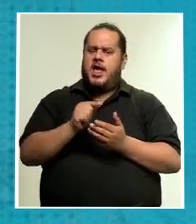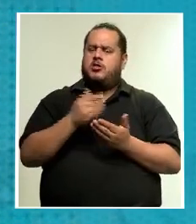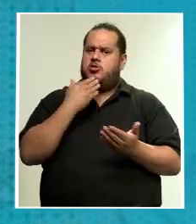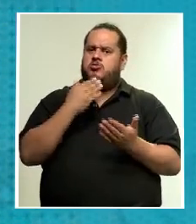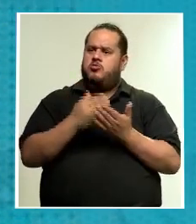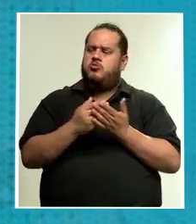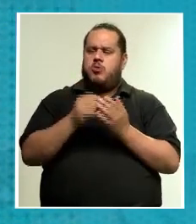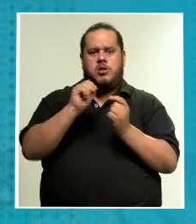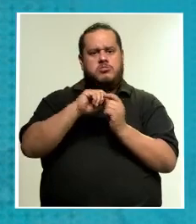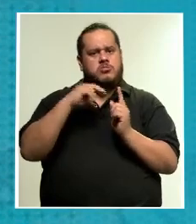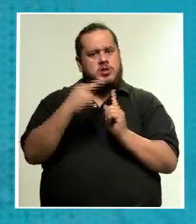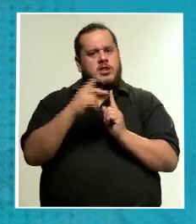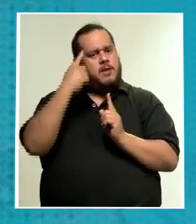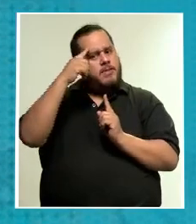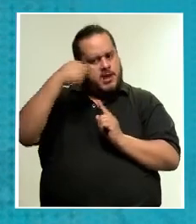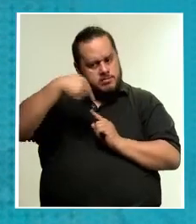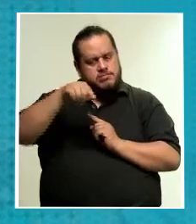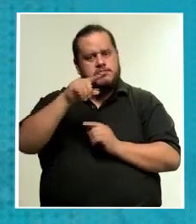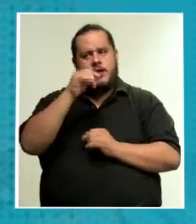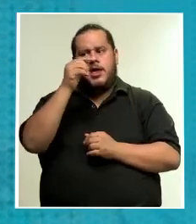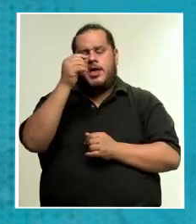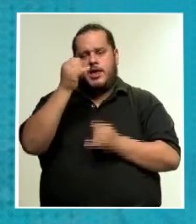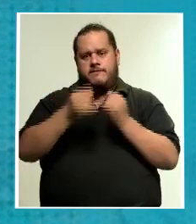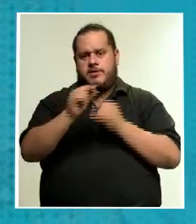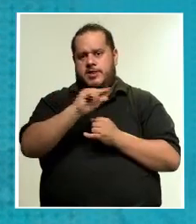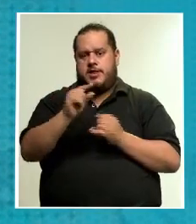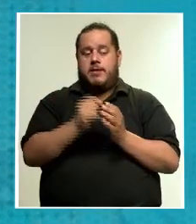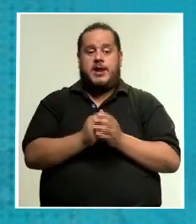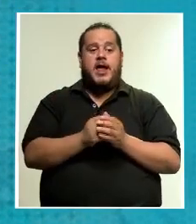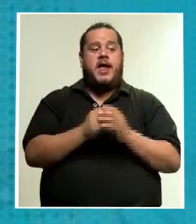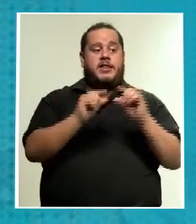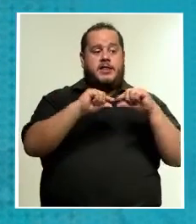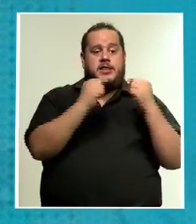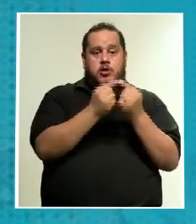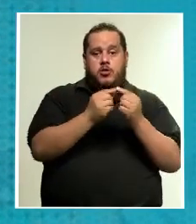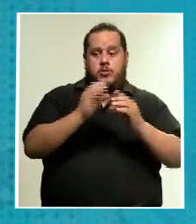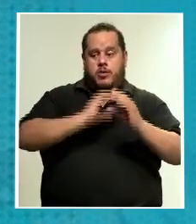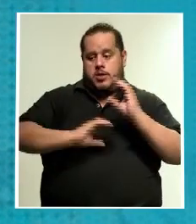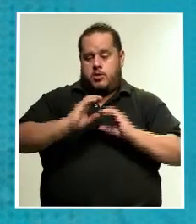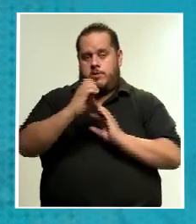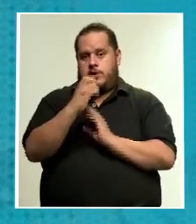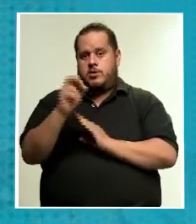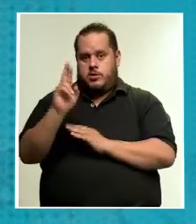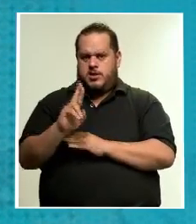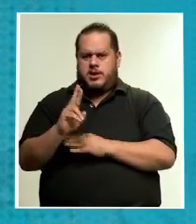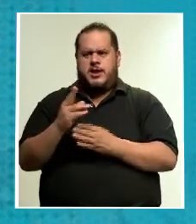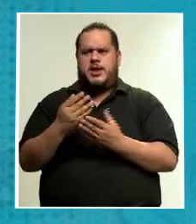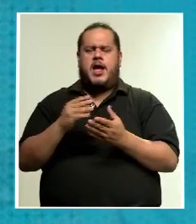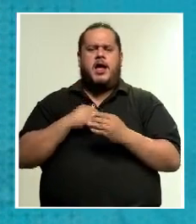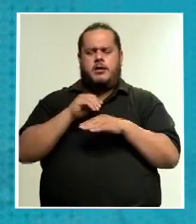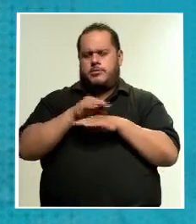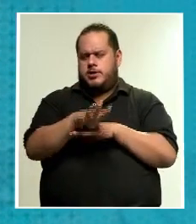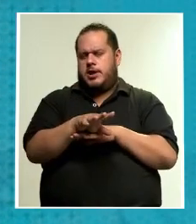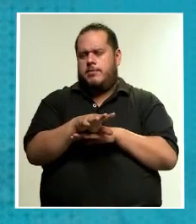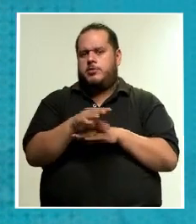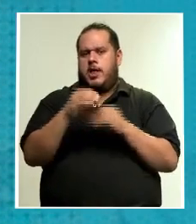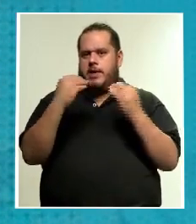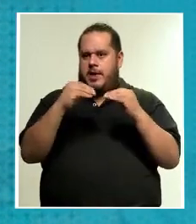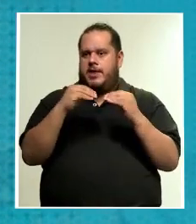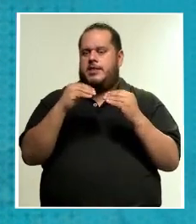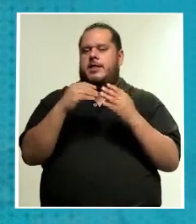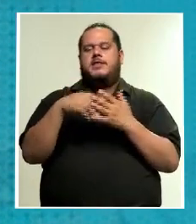a este fin de semana. Desde la Cámara de Comercio de Costa Rica proyectamos ventas de 35 mil millones de colones